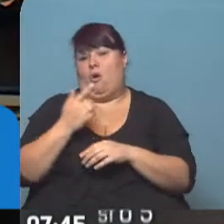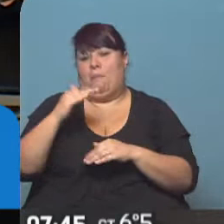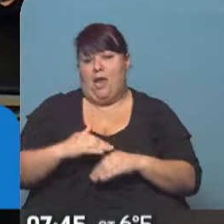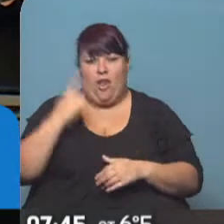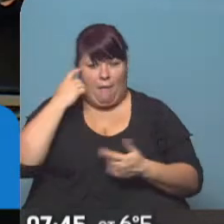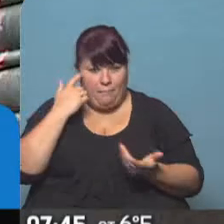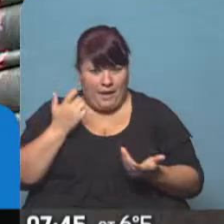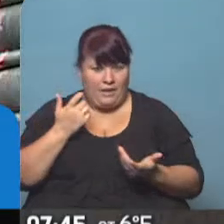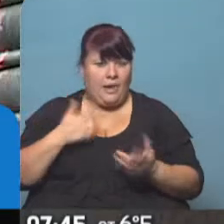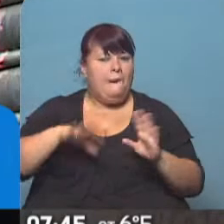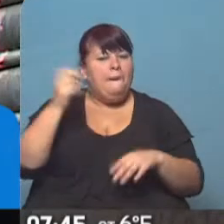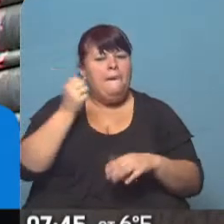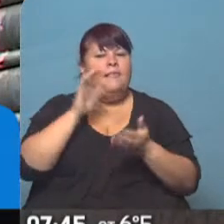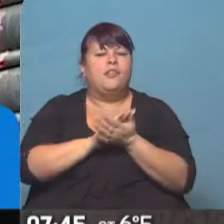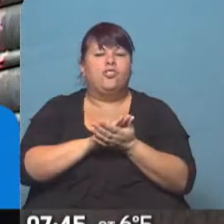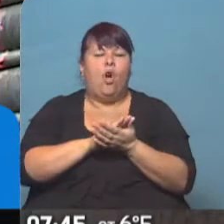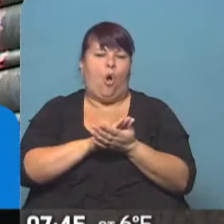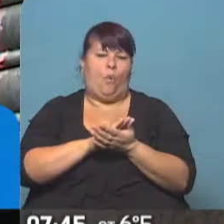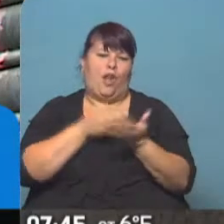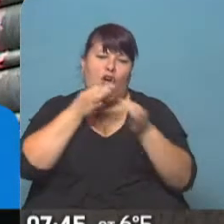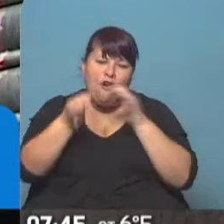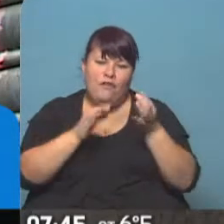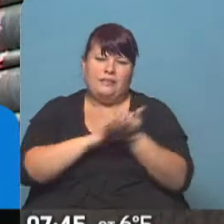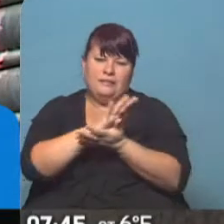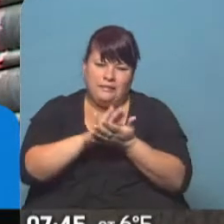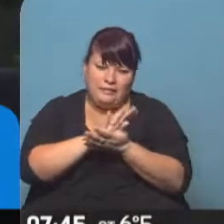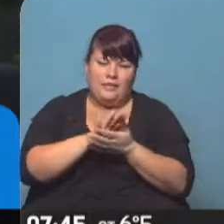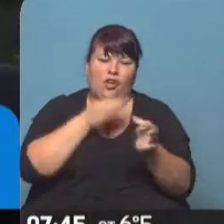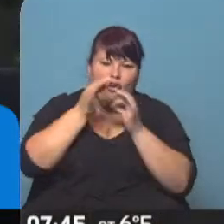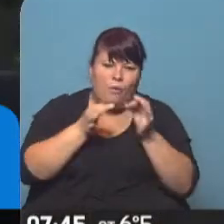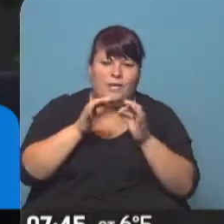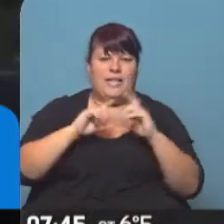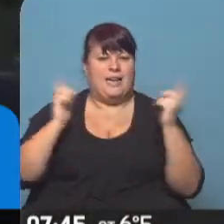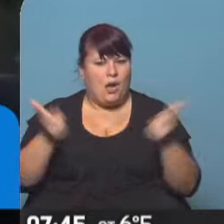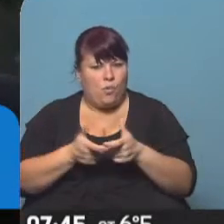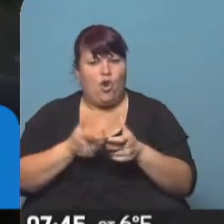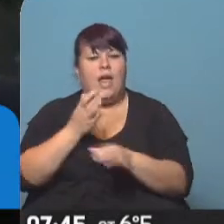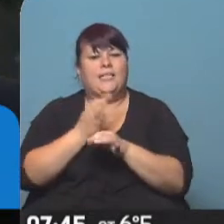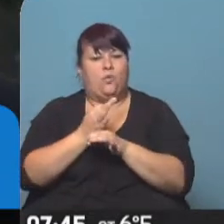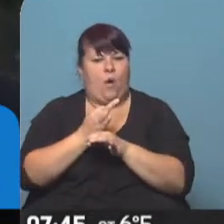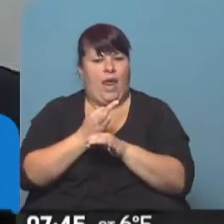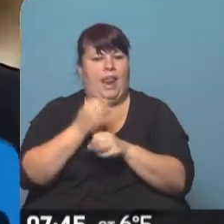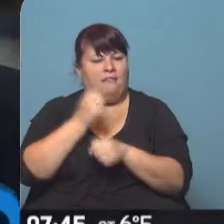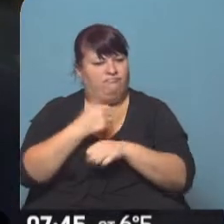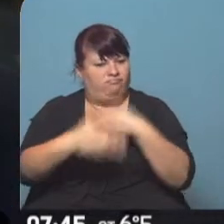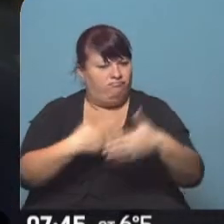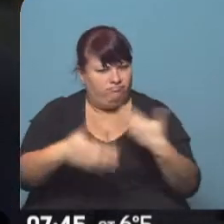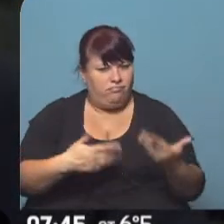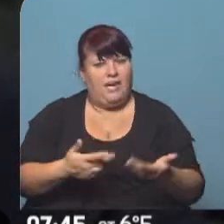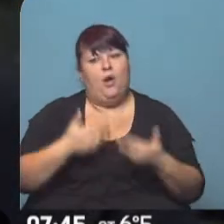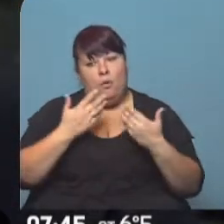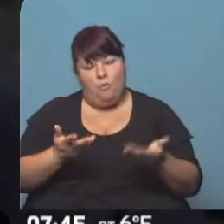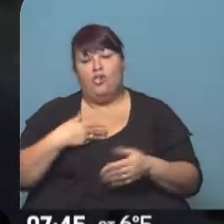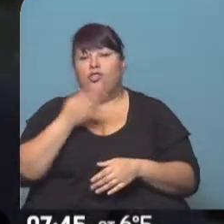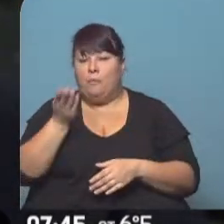aprender. Fundamentalmente lo que es importante es el diálogo en una mesa, en una escuela funcionando. Y es por eso